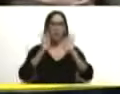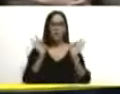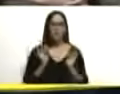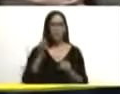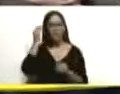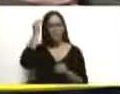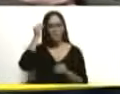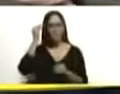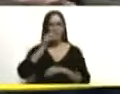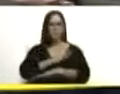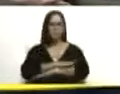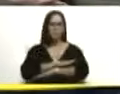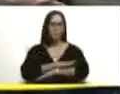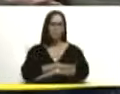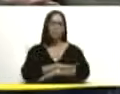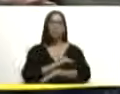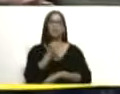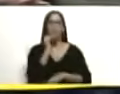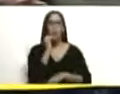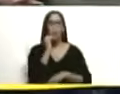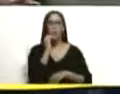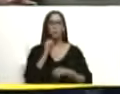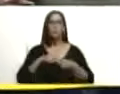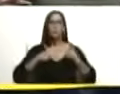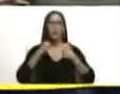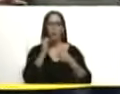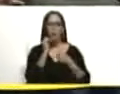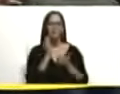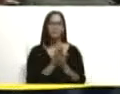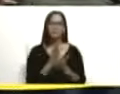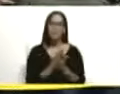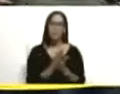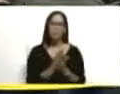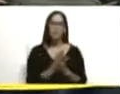de actuar, de la juventud más joven. Por eso siempre